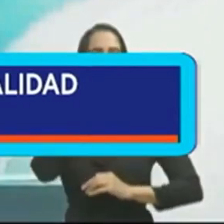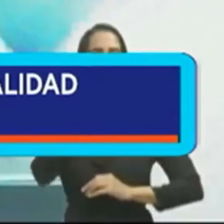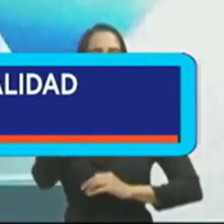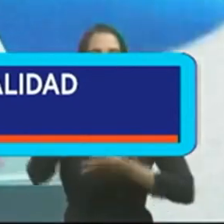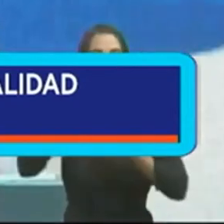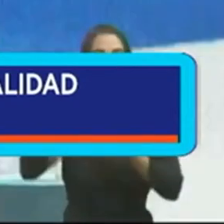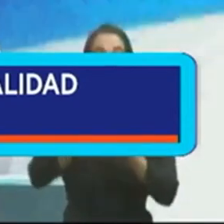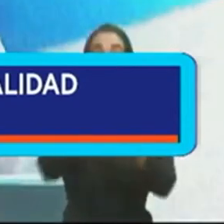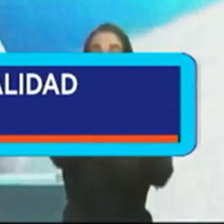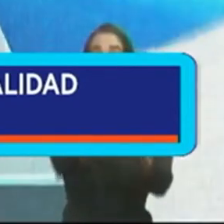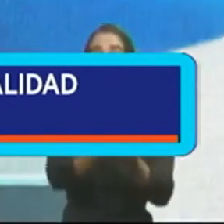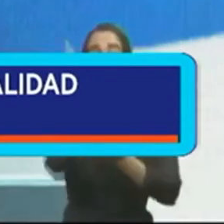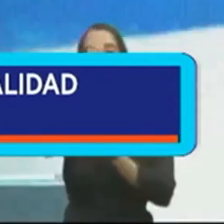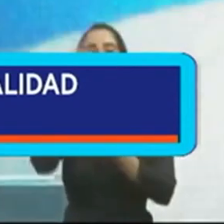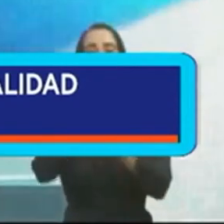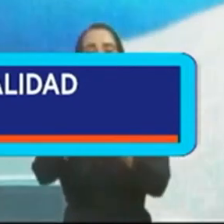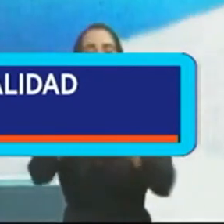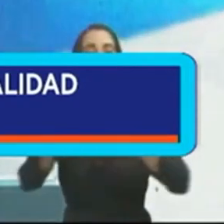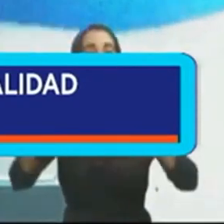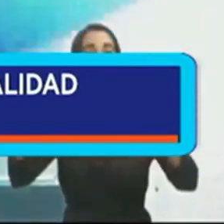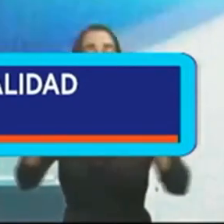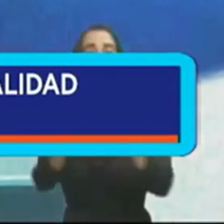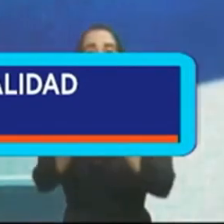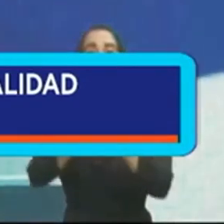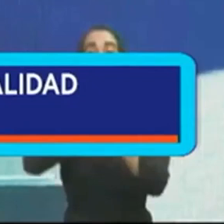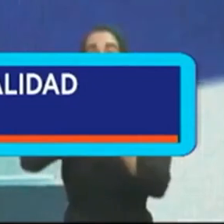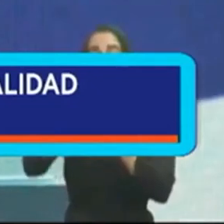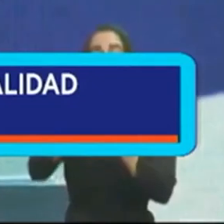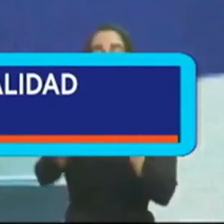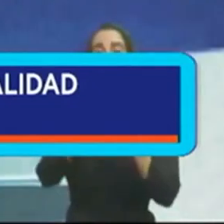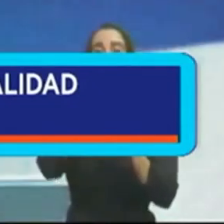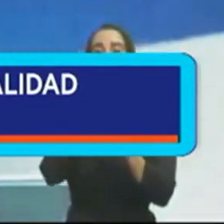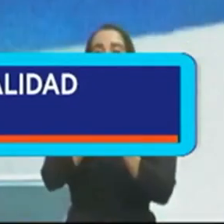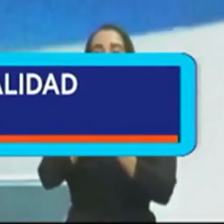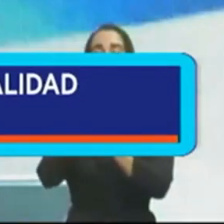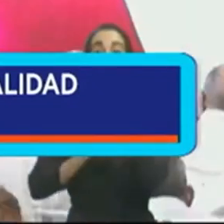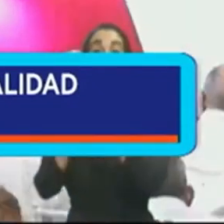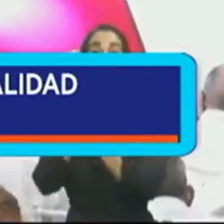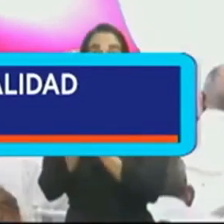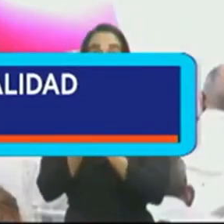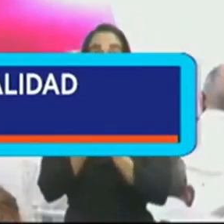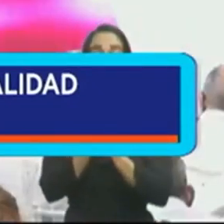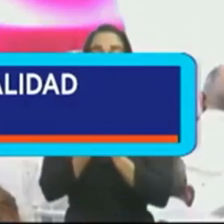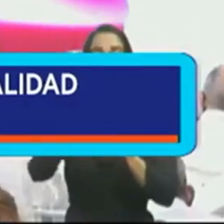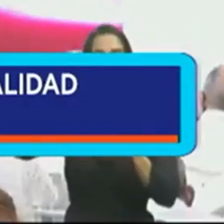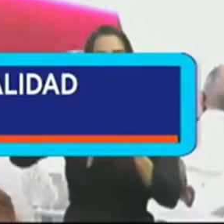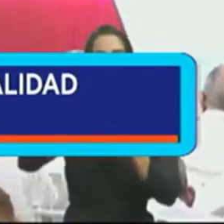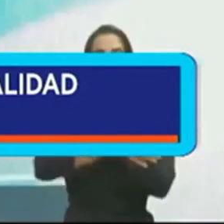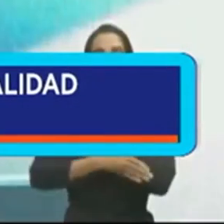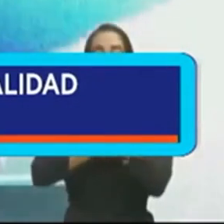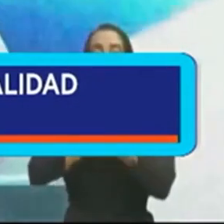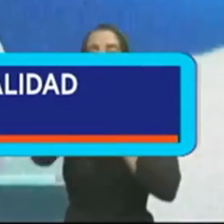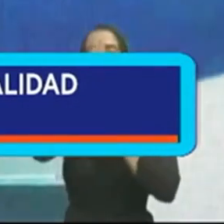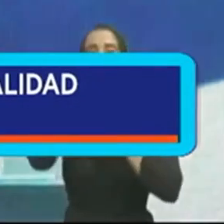propuestas, aportando soluciones y sobre todo cumpliendo con los compromisos internacionales que como país,